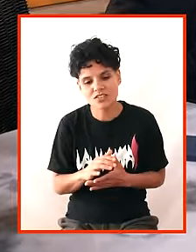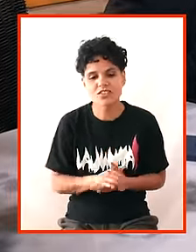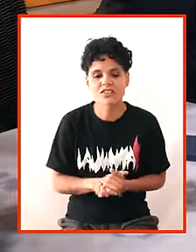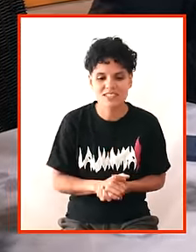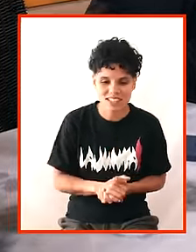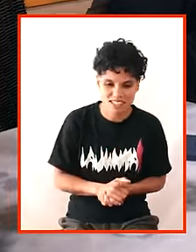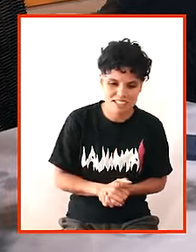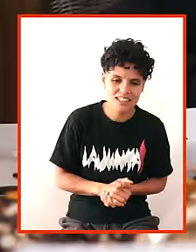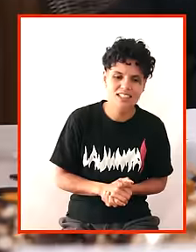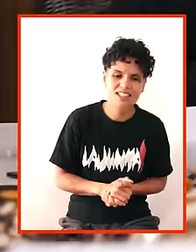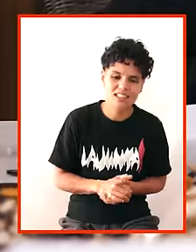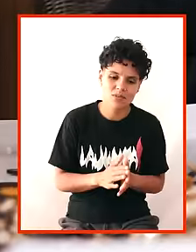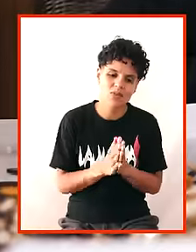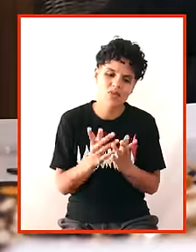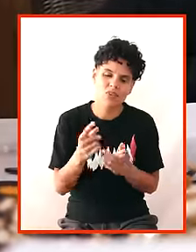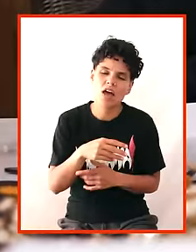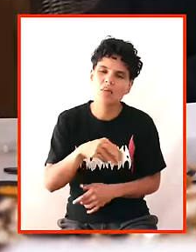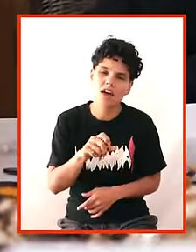Toca la masa. Toca la masa,